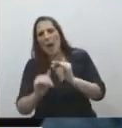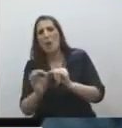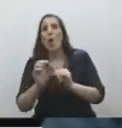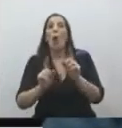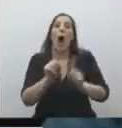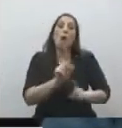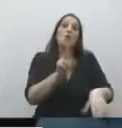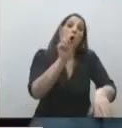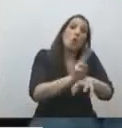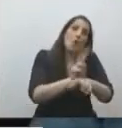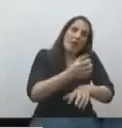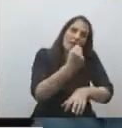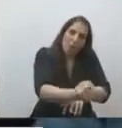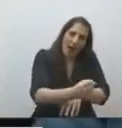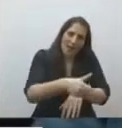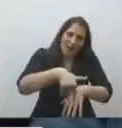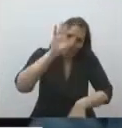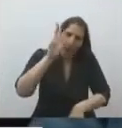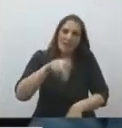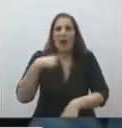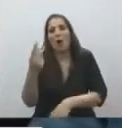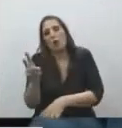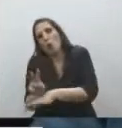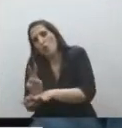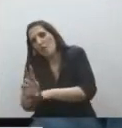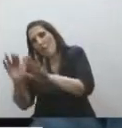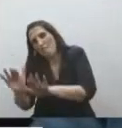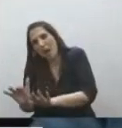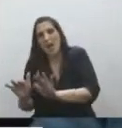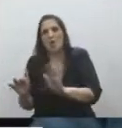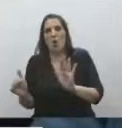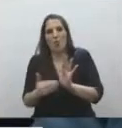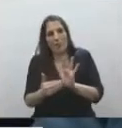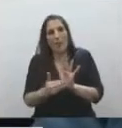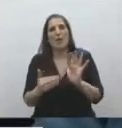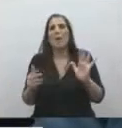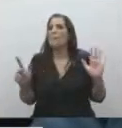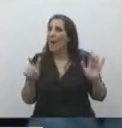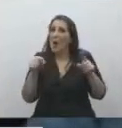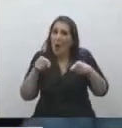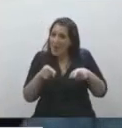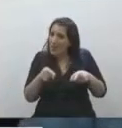desviando del camino y otros creemos en los viejos sueños por los cuales ingresamos.